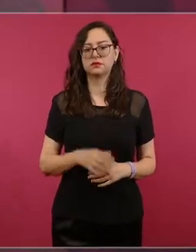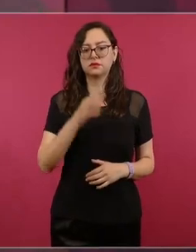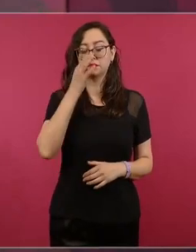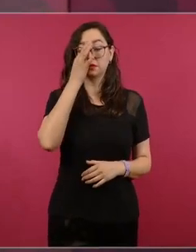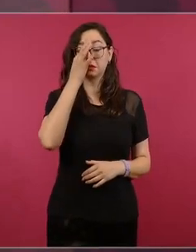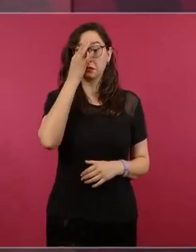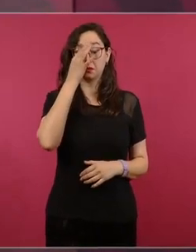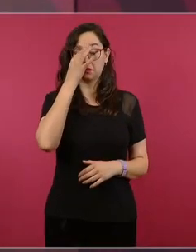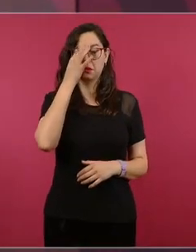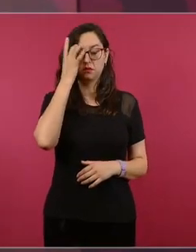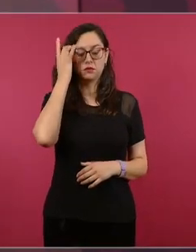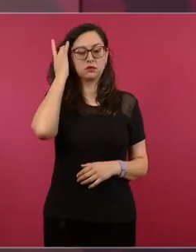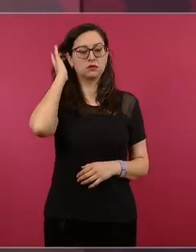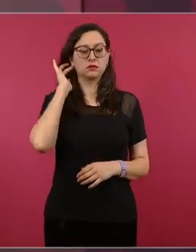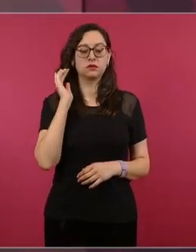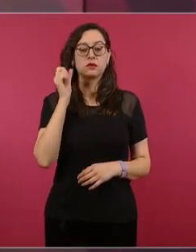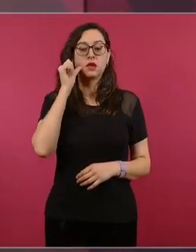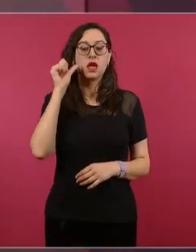al mediodía.